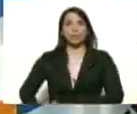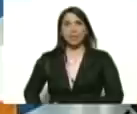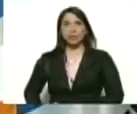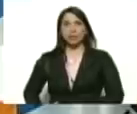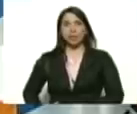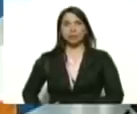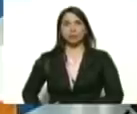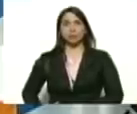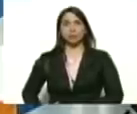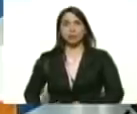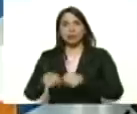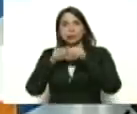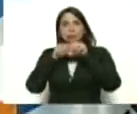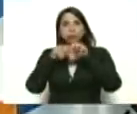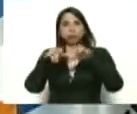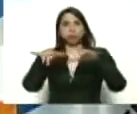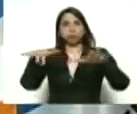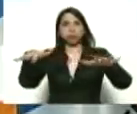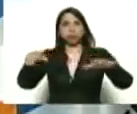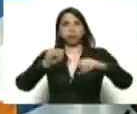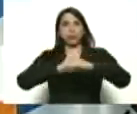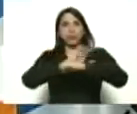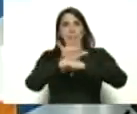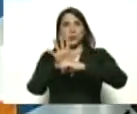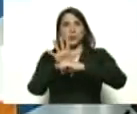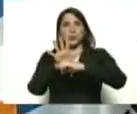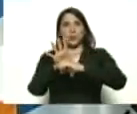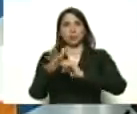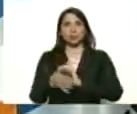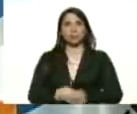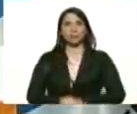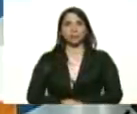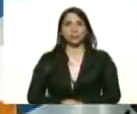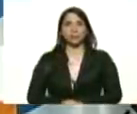motivo de la propagación del virus COVID-19.